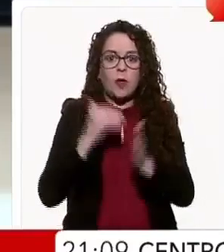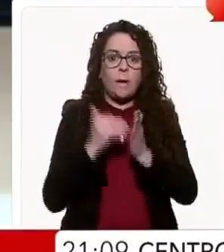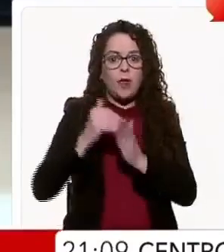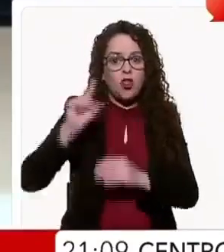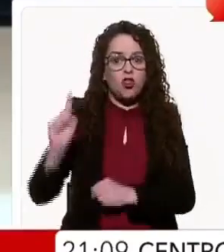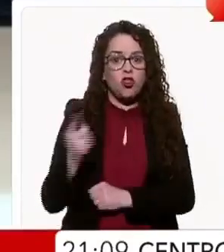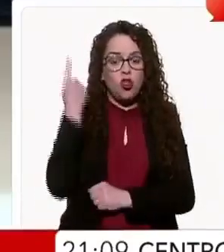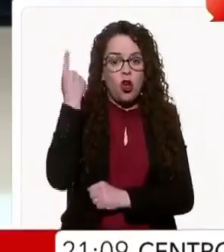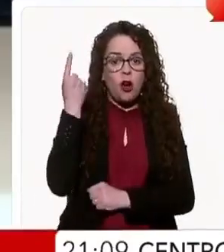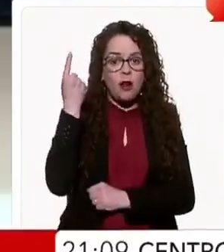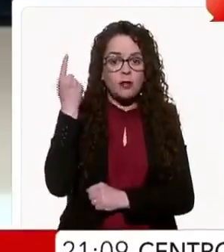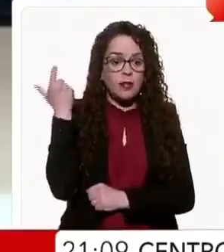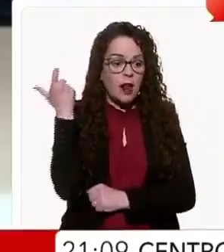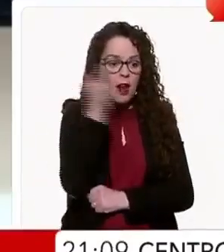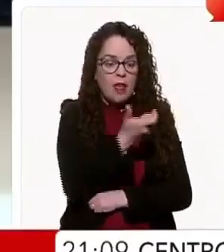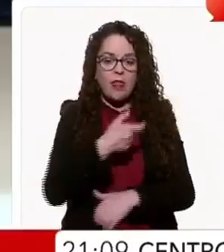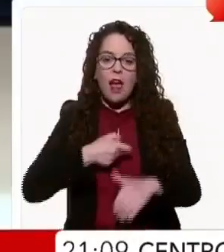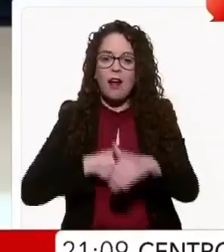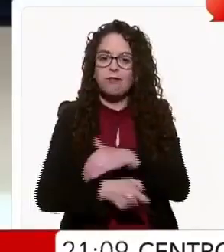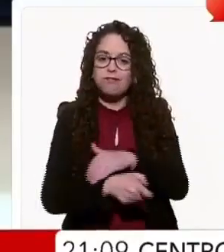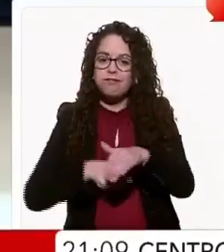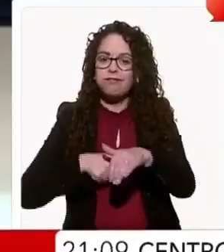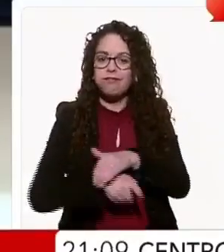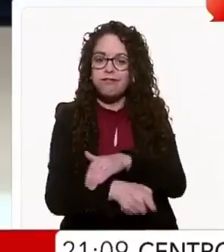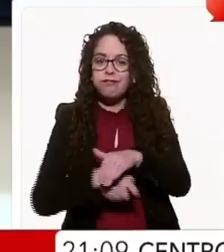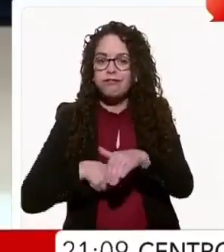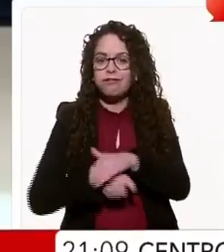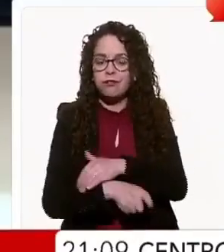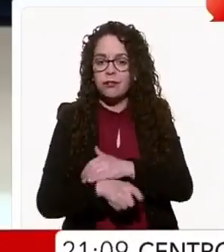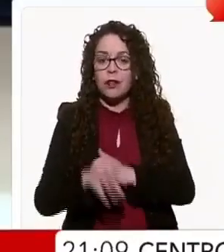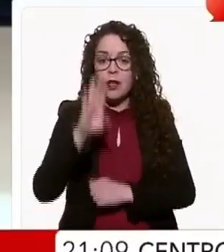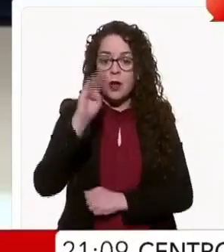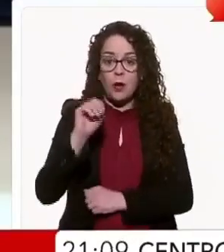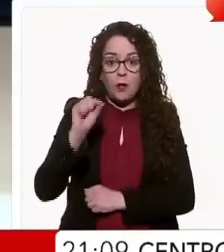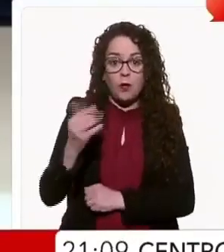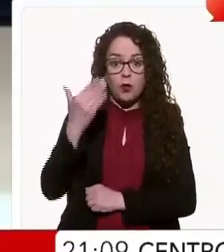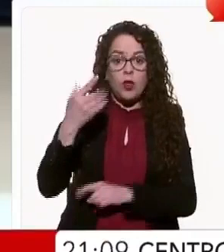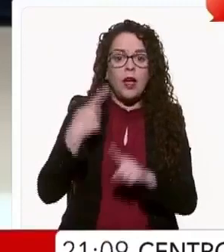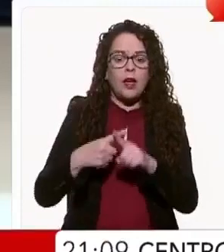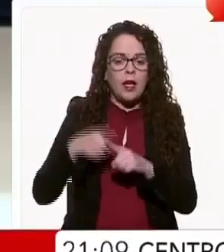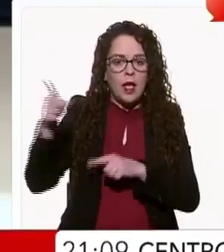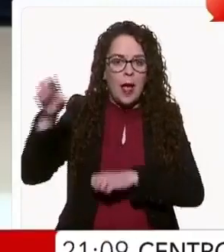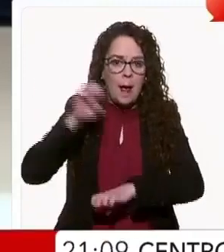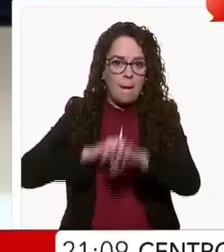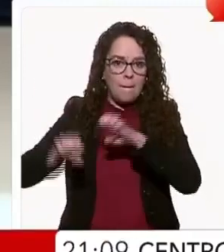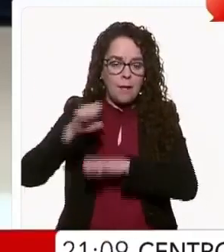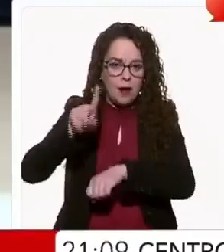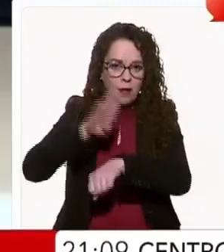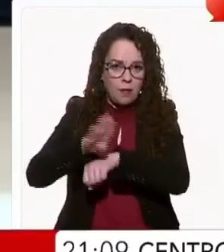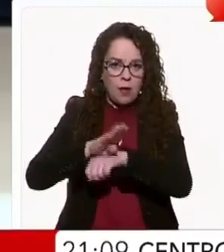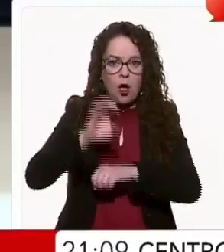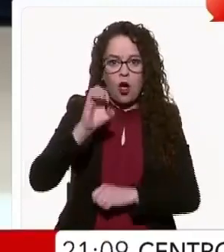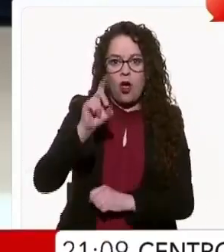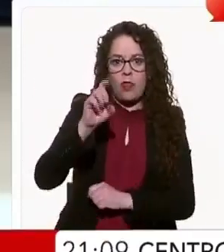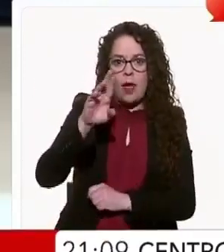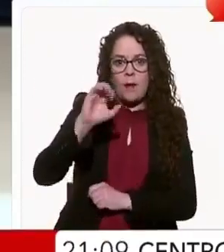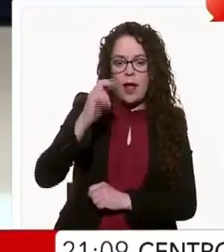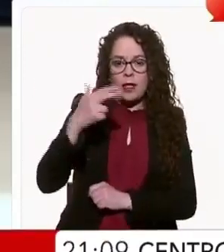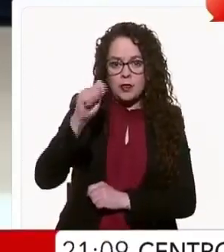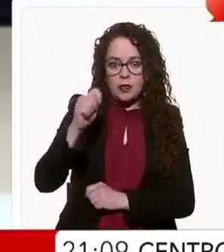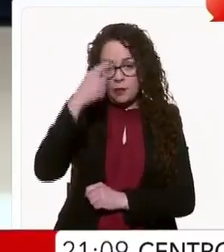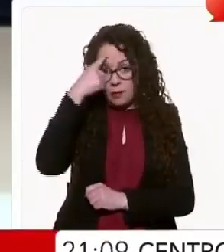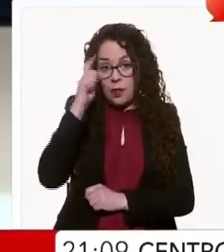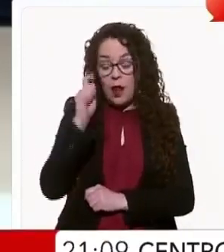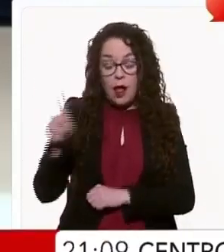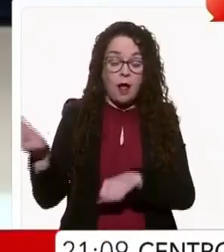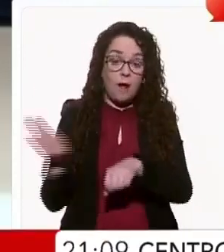supuestamente recibió en sobornos, de los cuales 9.5 fueron por parte de la empresa brasileña Odebrecht para beneficiarla con